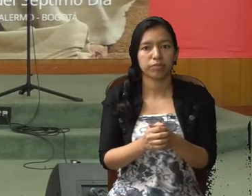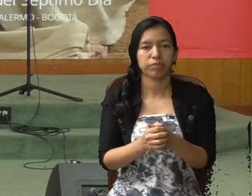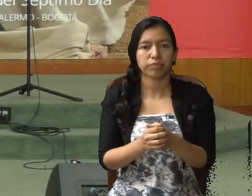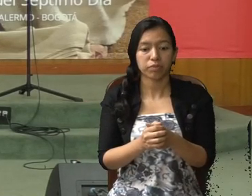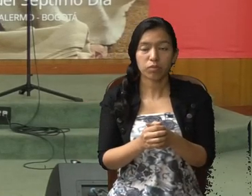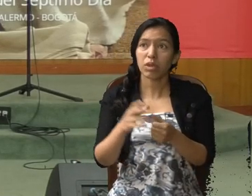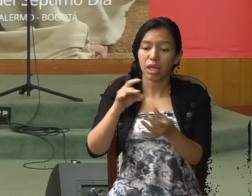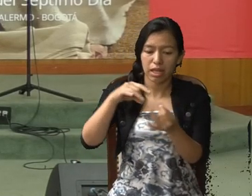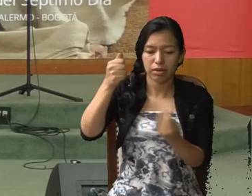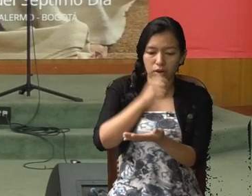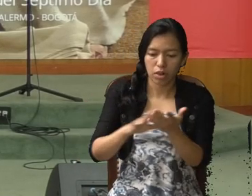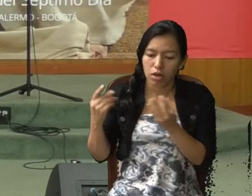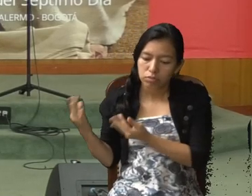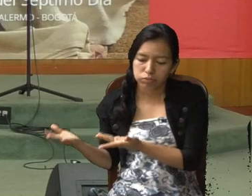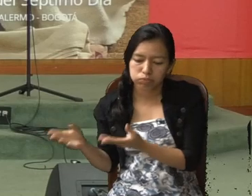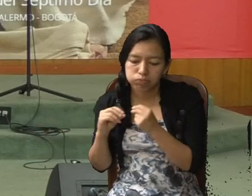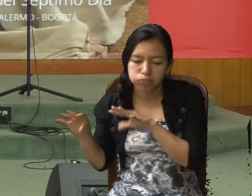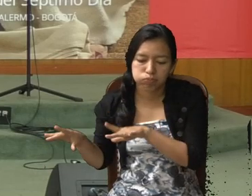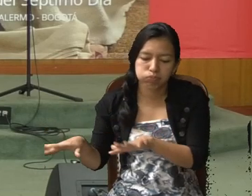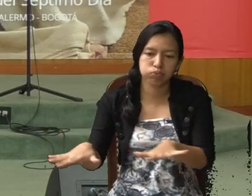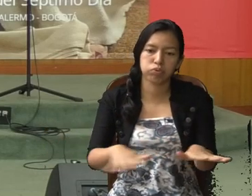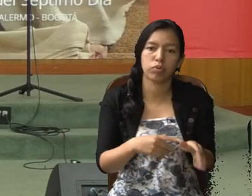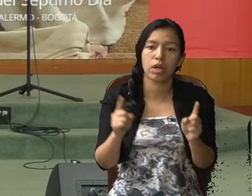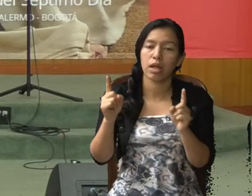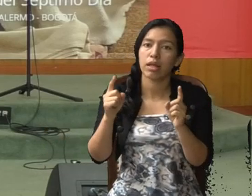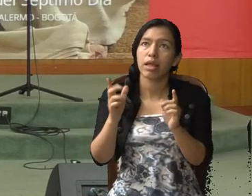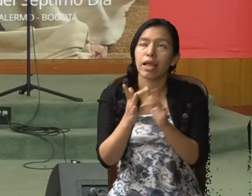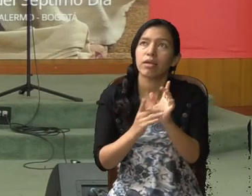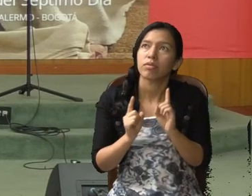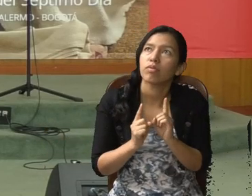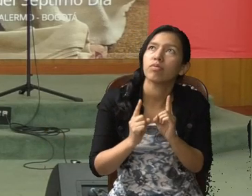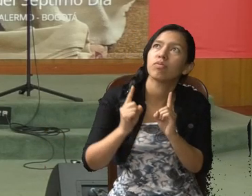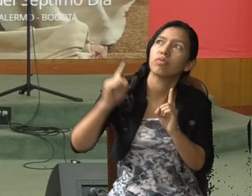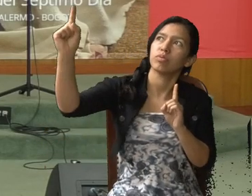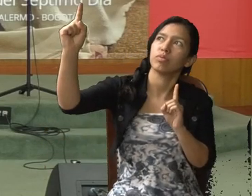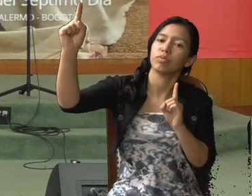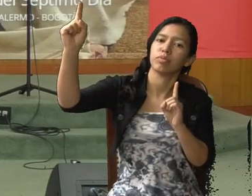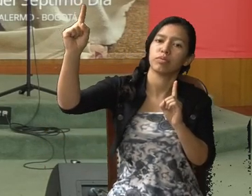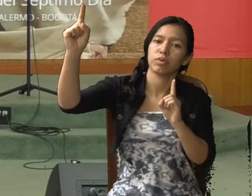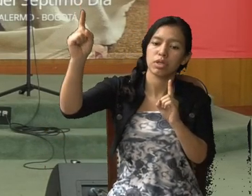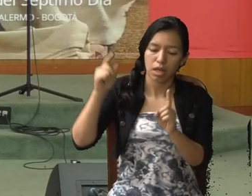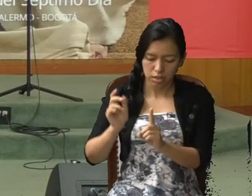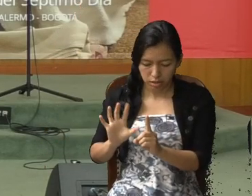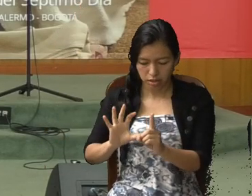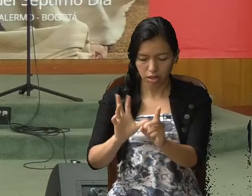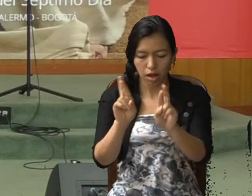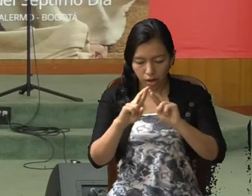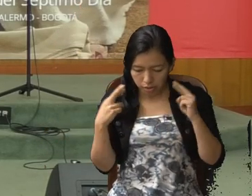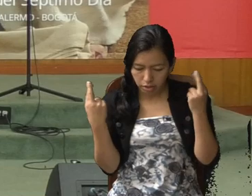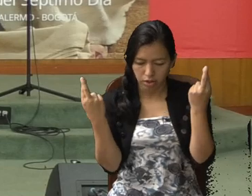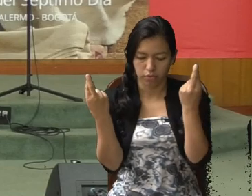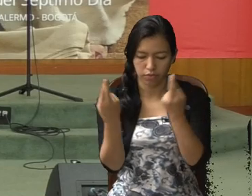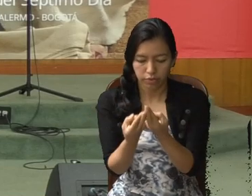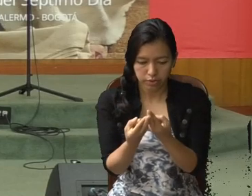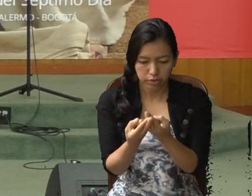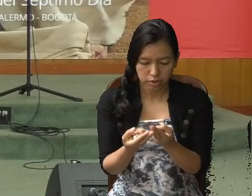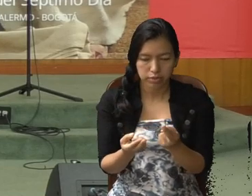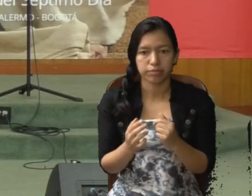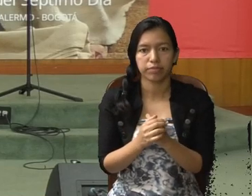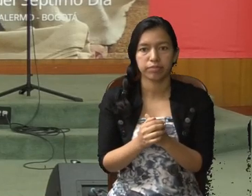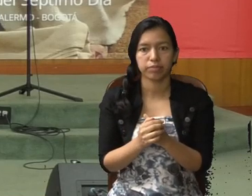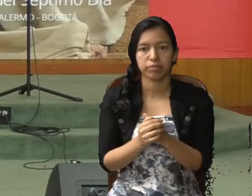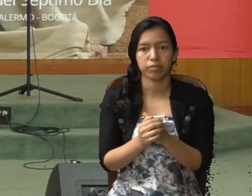Santo después que Cristo Jesús ascendió al cielo y que los apóstoles se reunieron. Y el capítulo